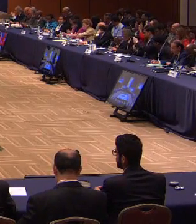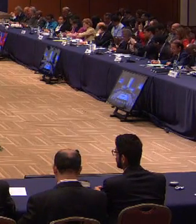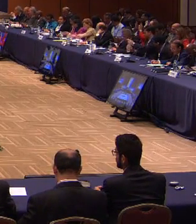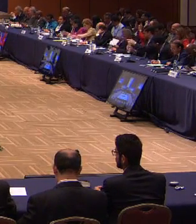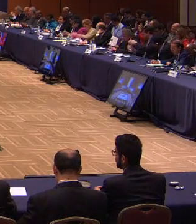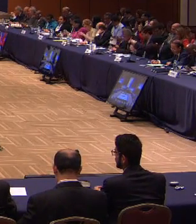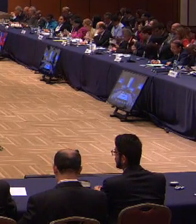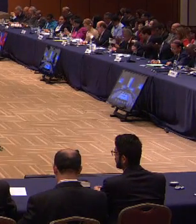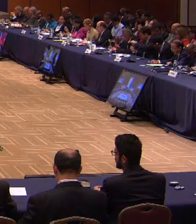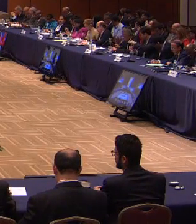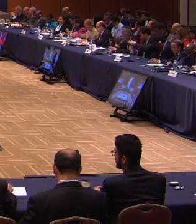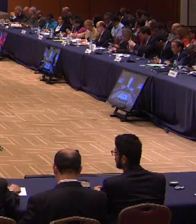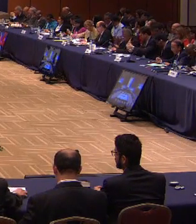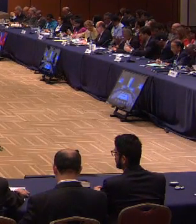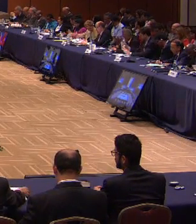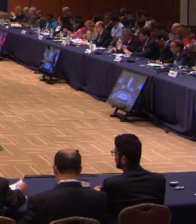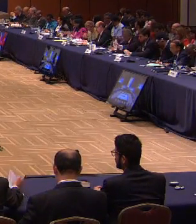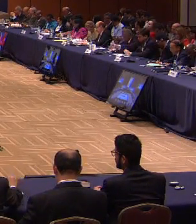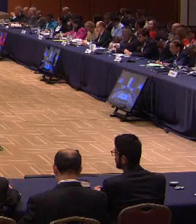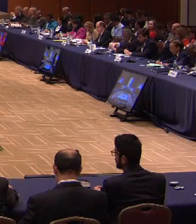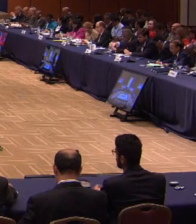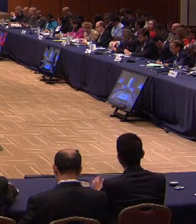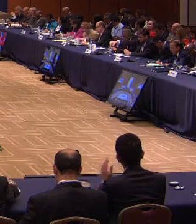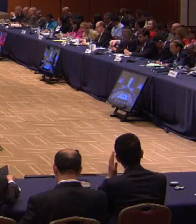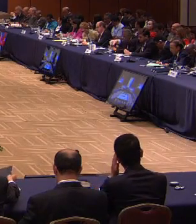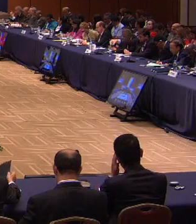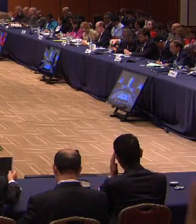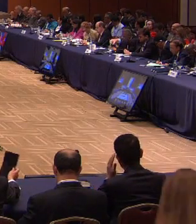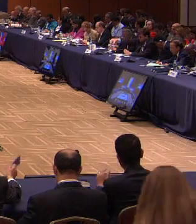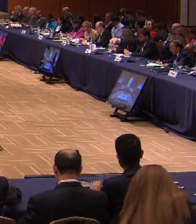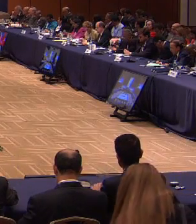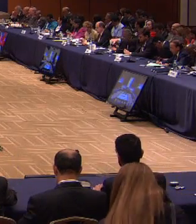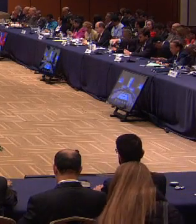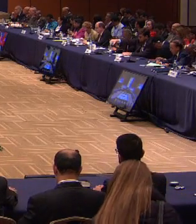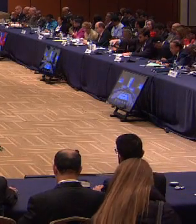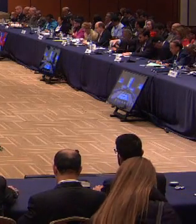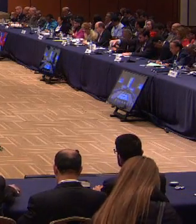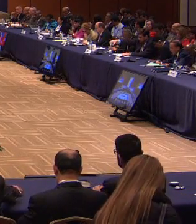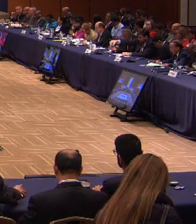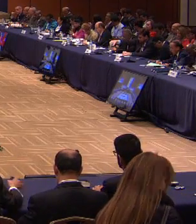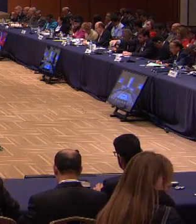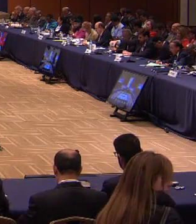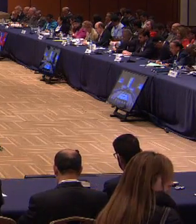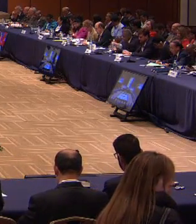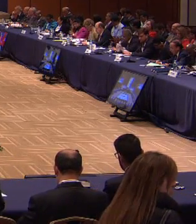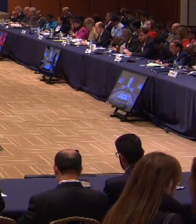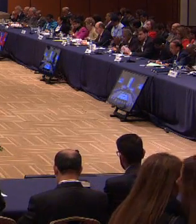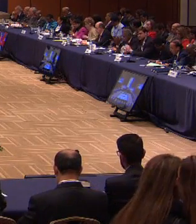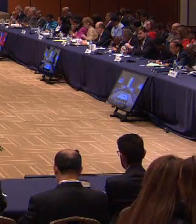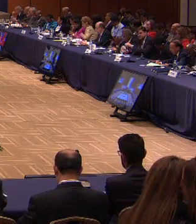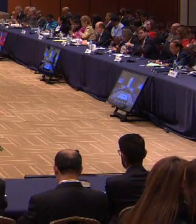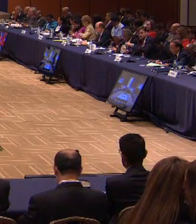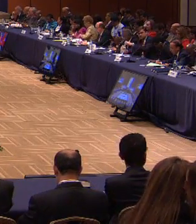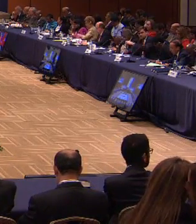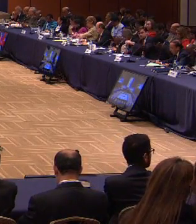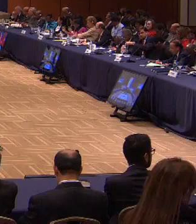de las Américas, estamos extremadamente contentos de tenerlos hoy aquí. Antes de iniciar